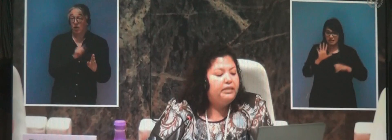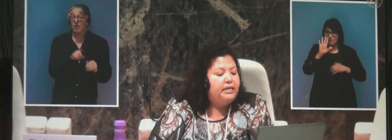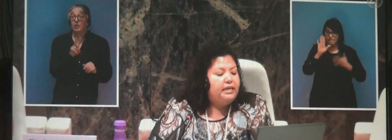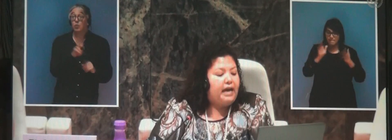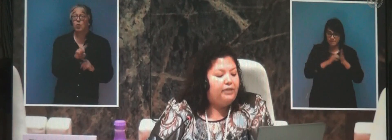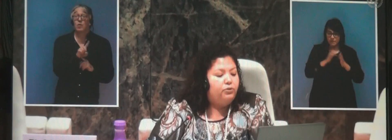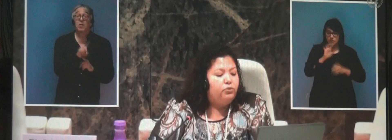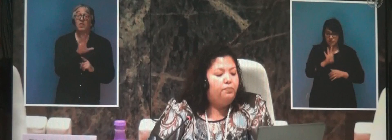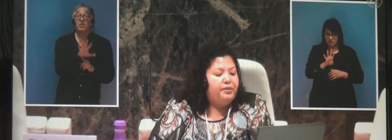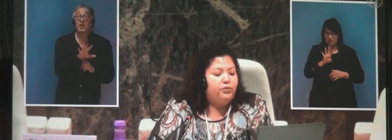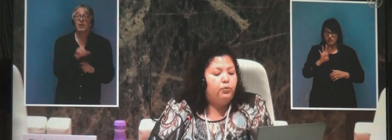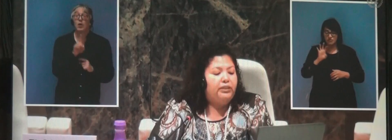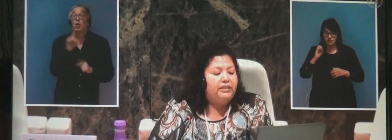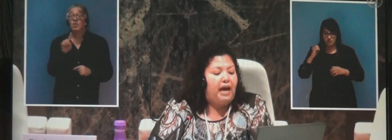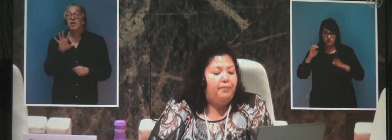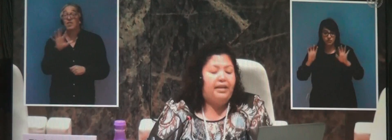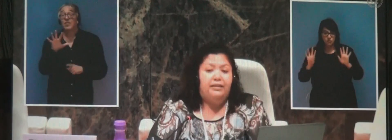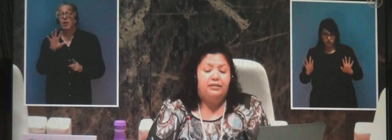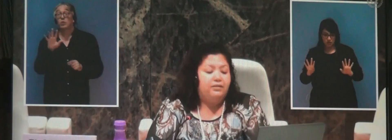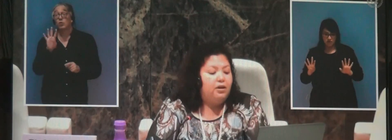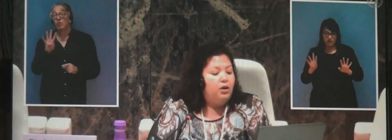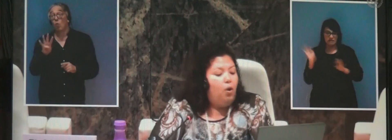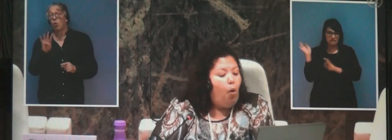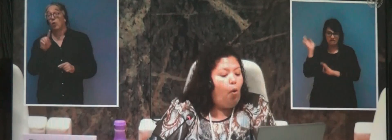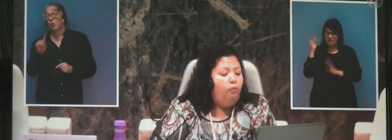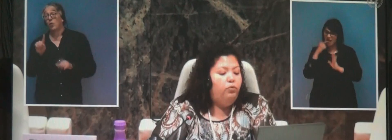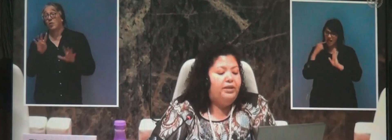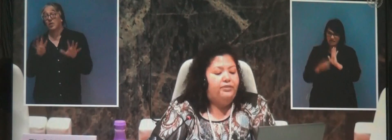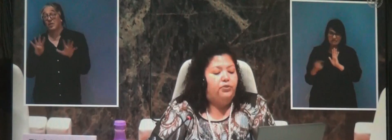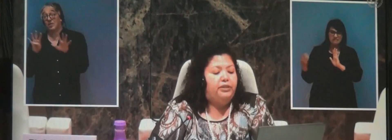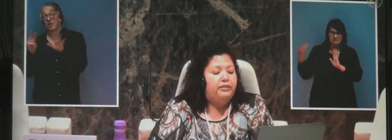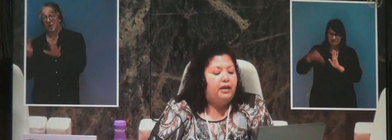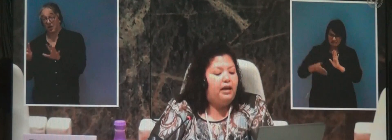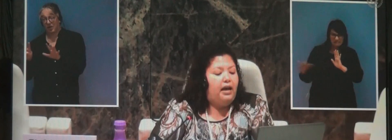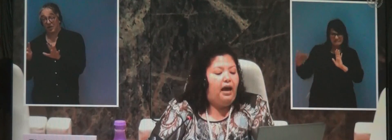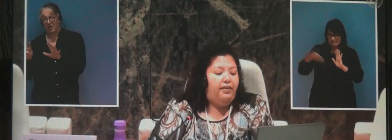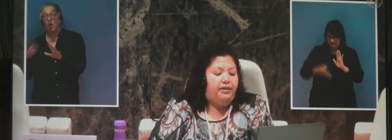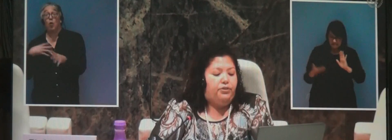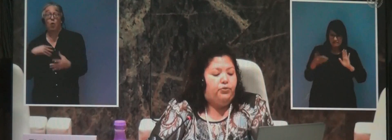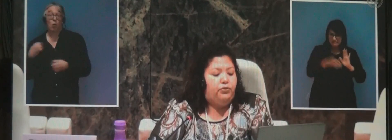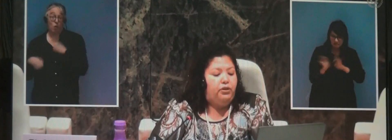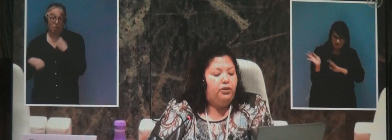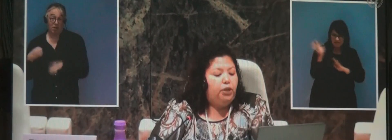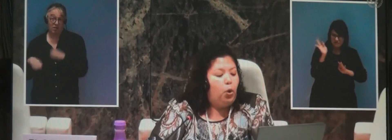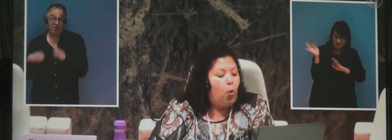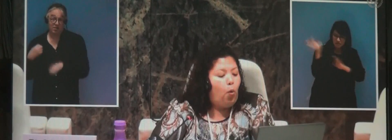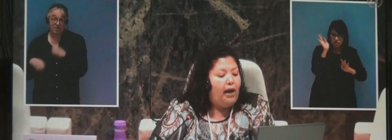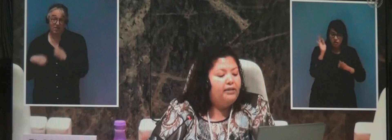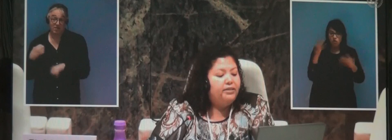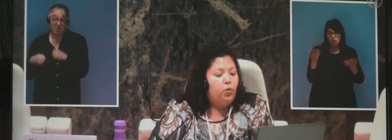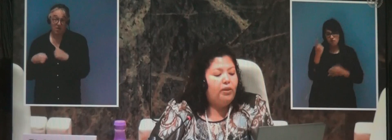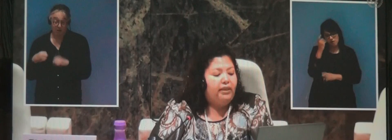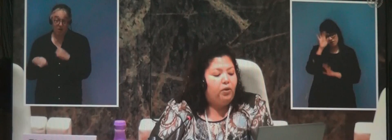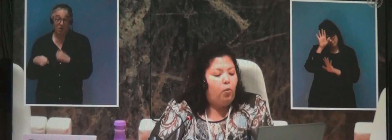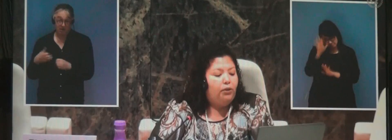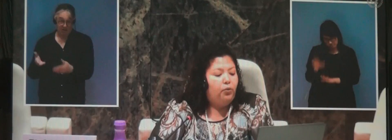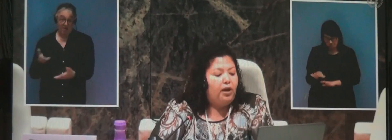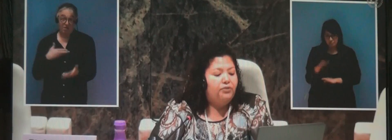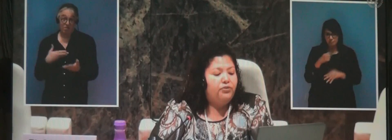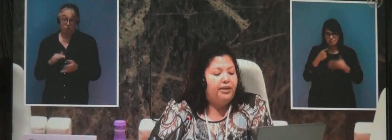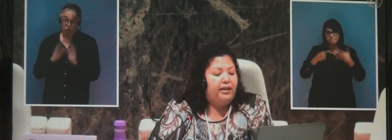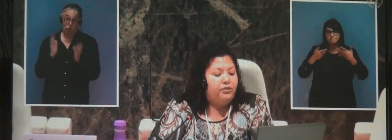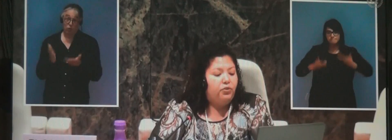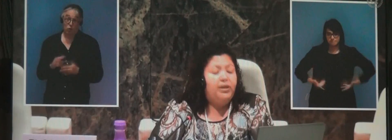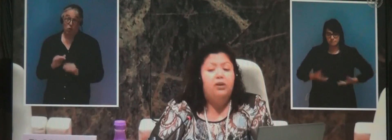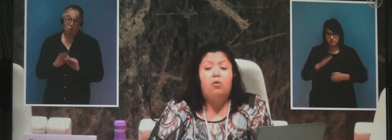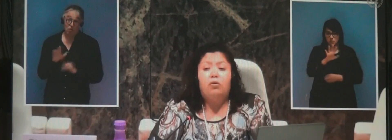15.499 casos con presuntas amenazas o vulneraciones a derechos, de los cuales 54 casos